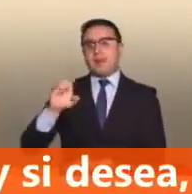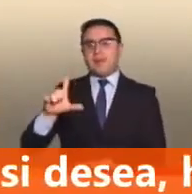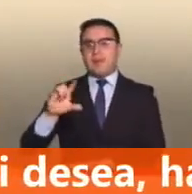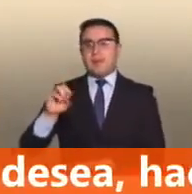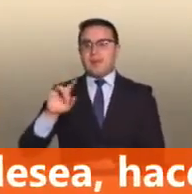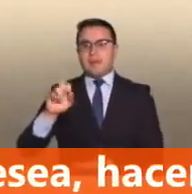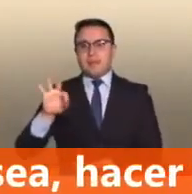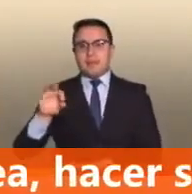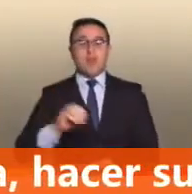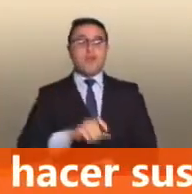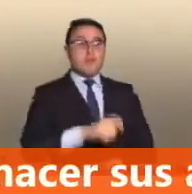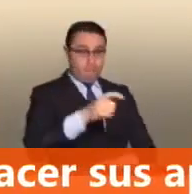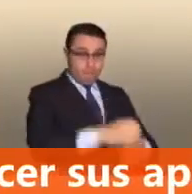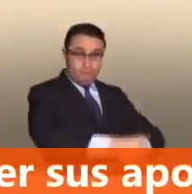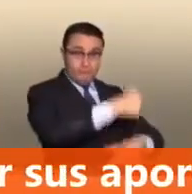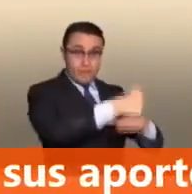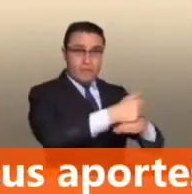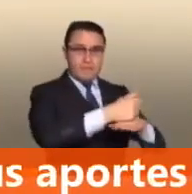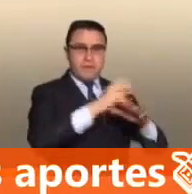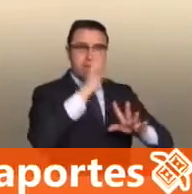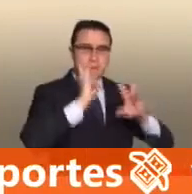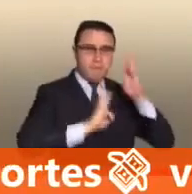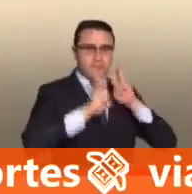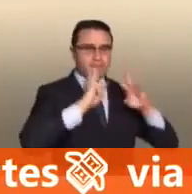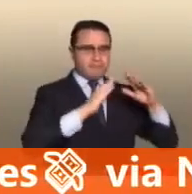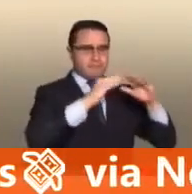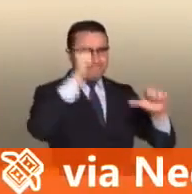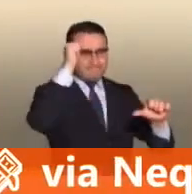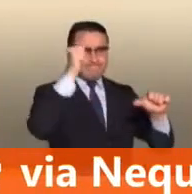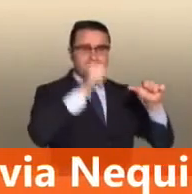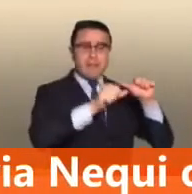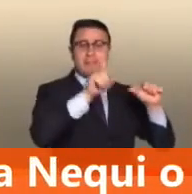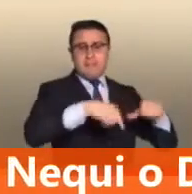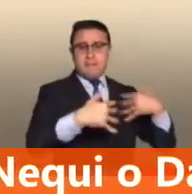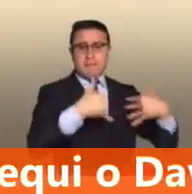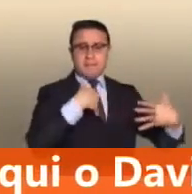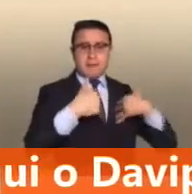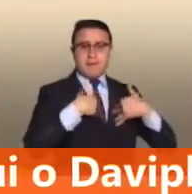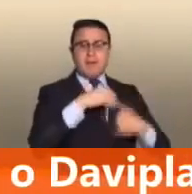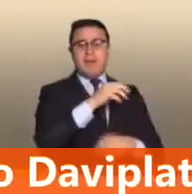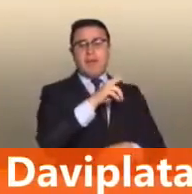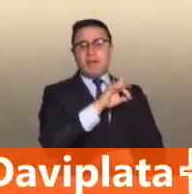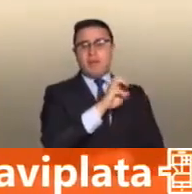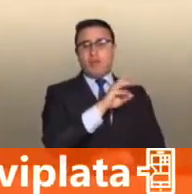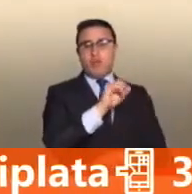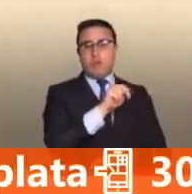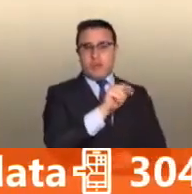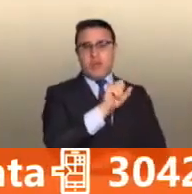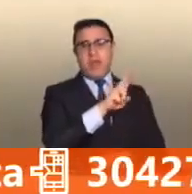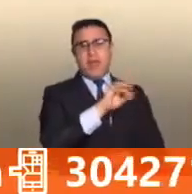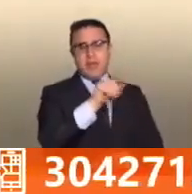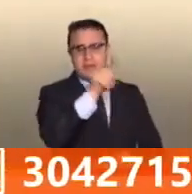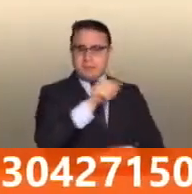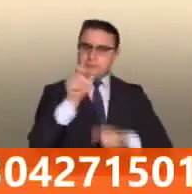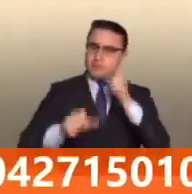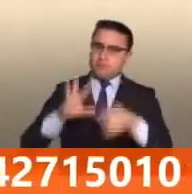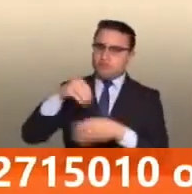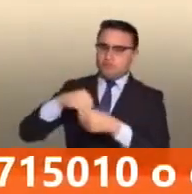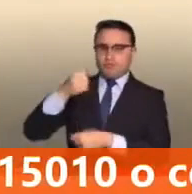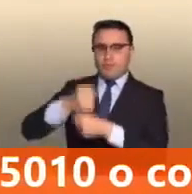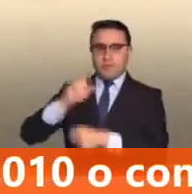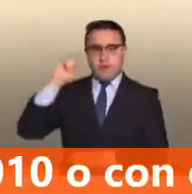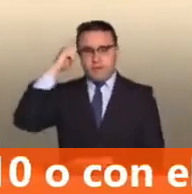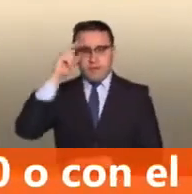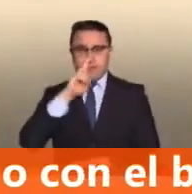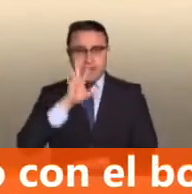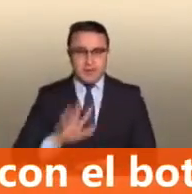también víctima de Ituango, Edwin Javier Arias, a los funcionarios que hay del gobierno nacional aquí,